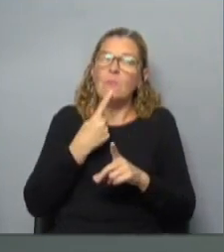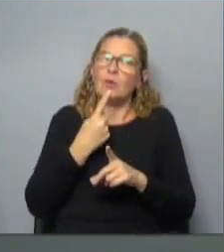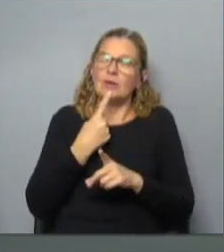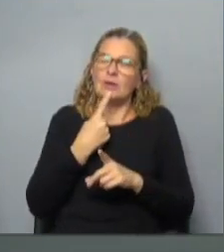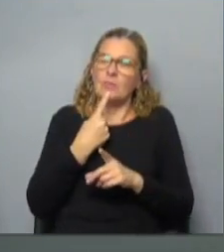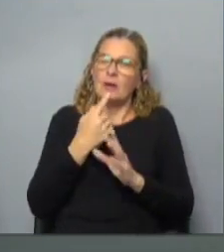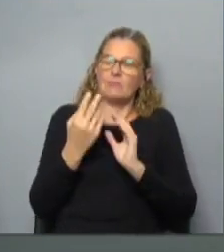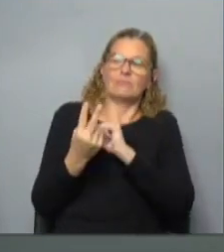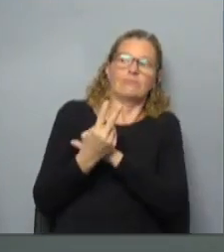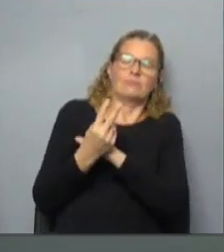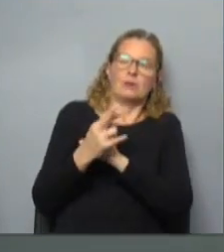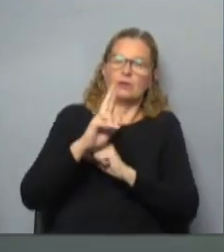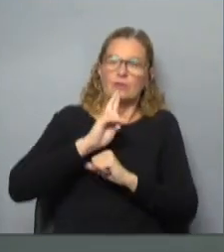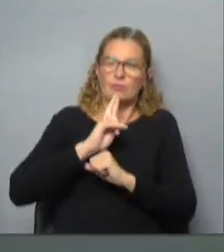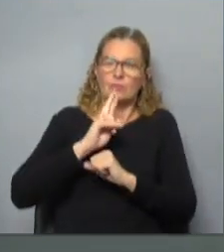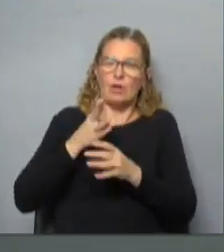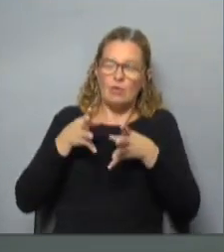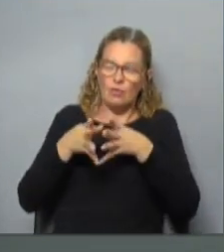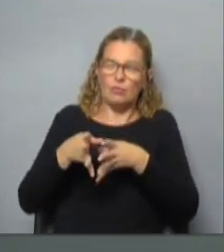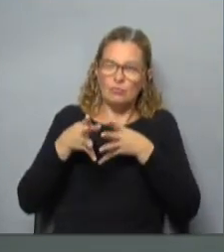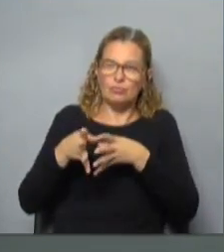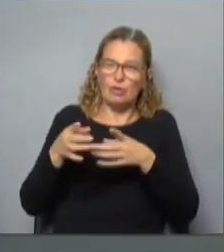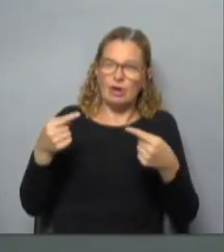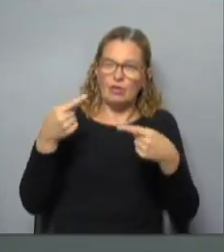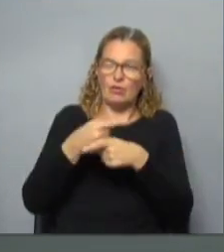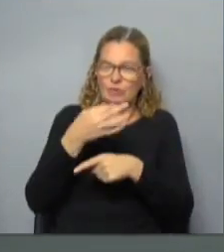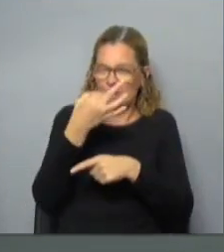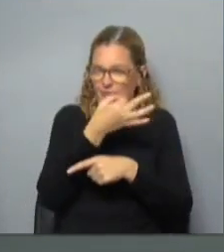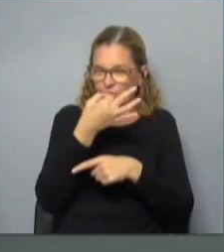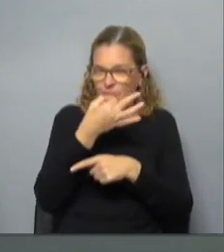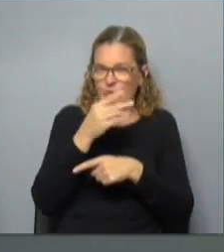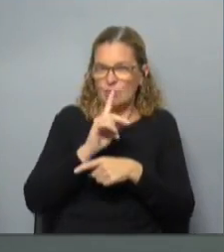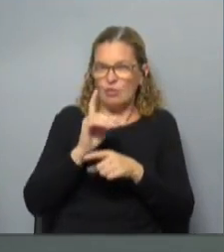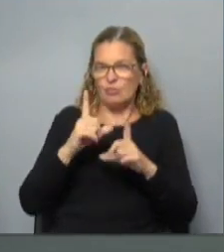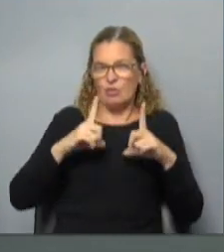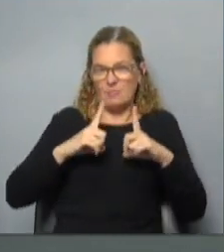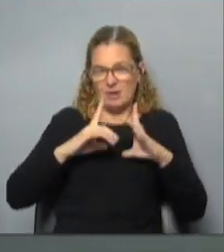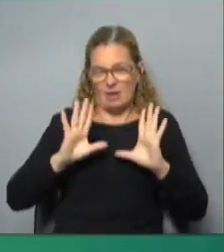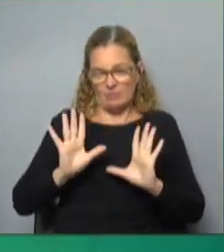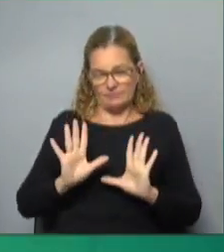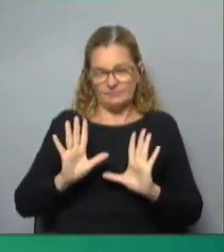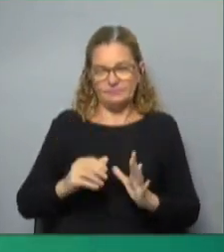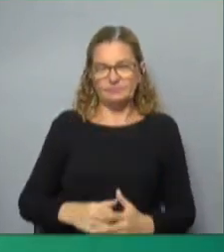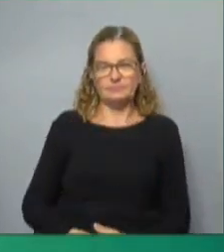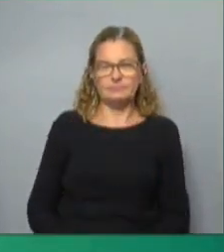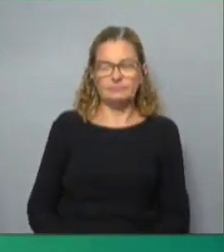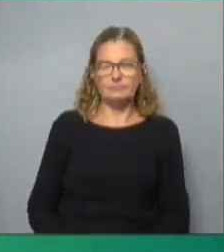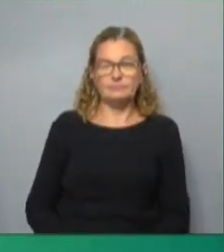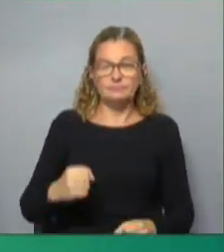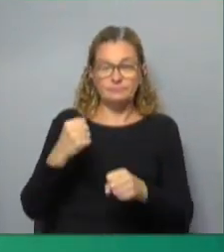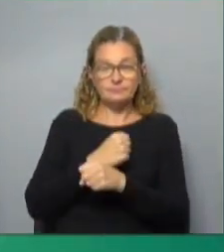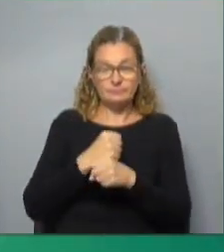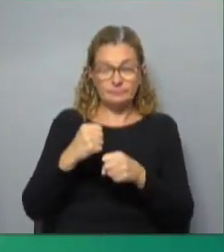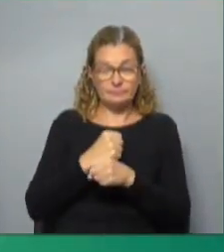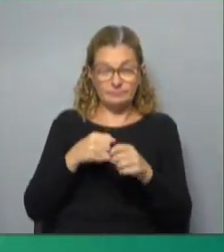para cubrirse si los resultados de la lucha contra el microtráfico no son los esperados si se aprueba un